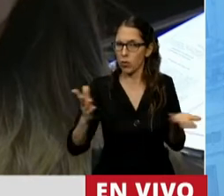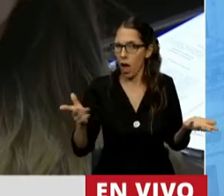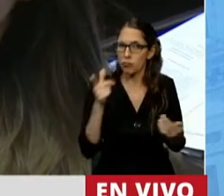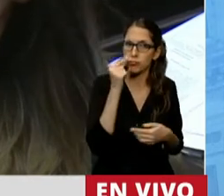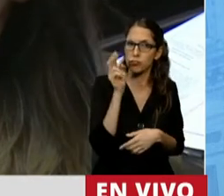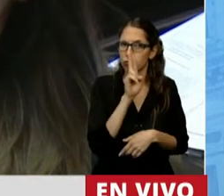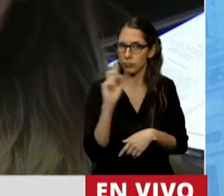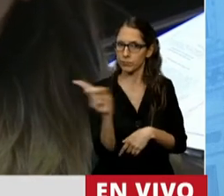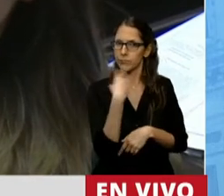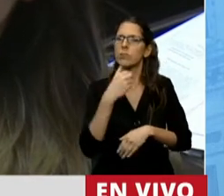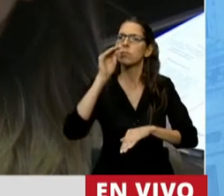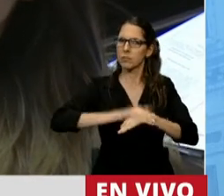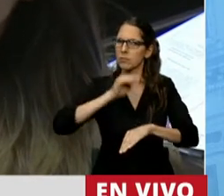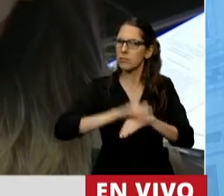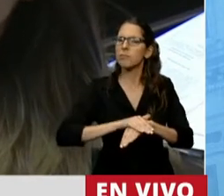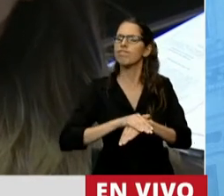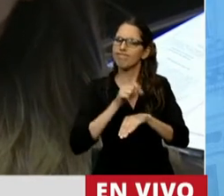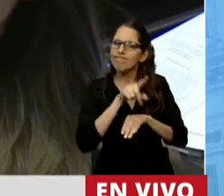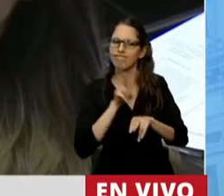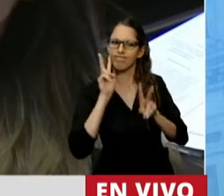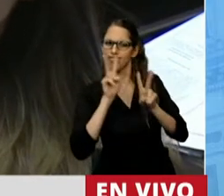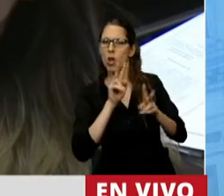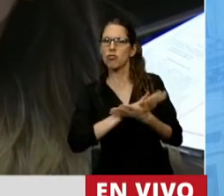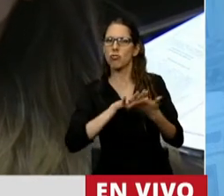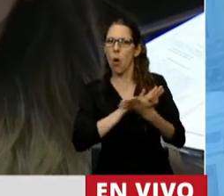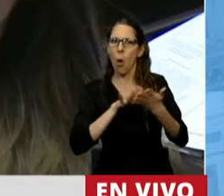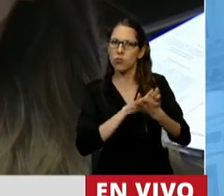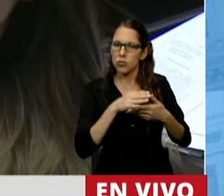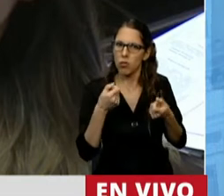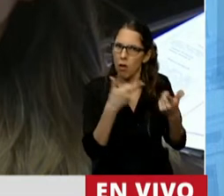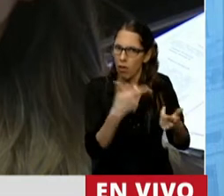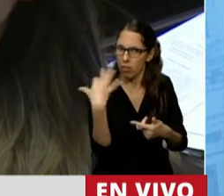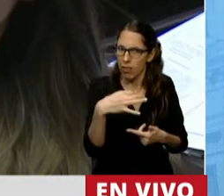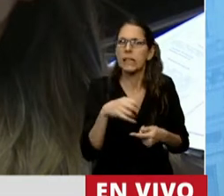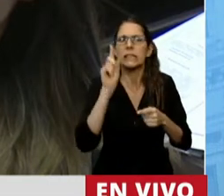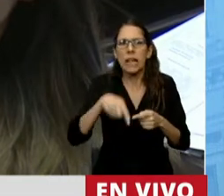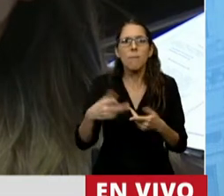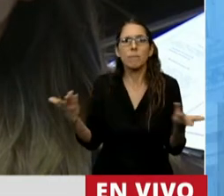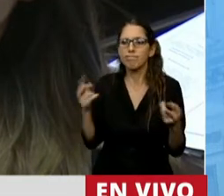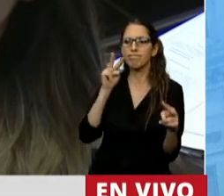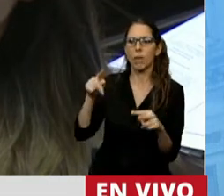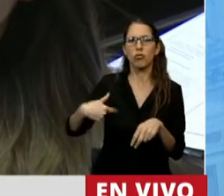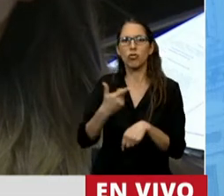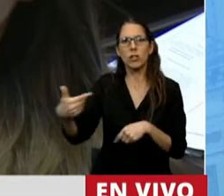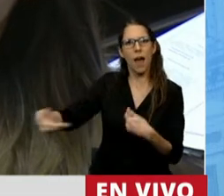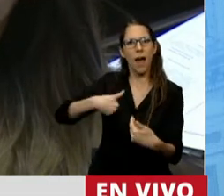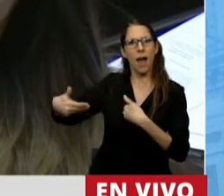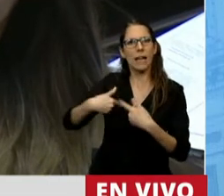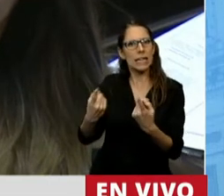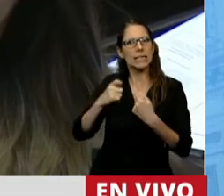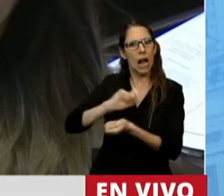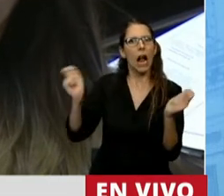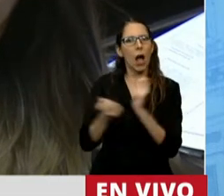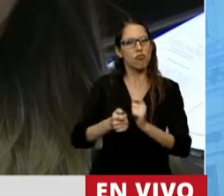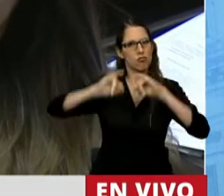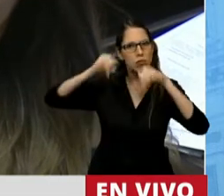y diputados dar respuesta y dar lugar a los cambios que la sociedad nos exige.